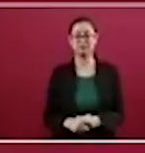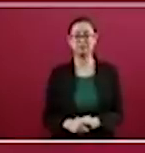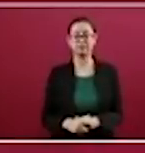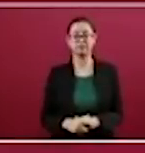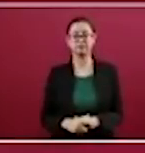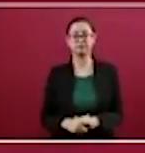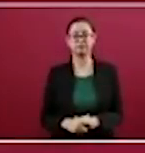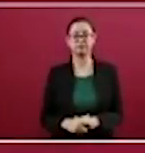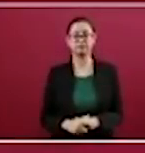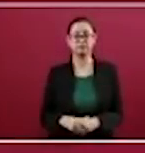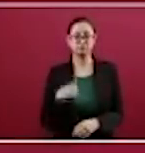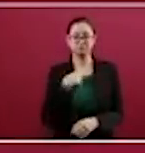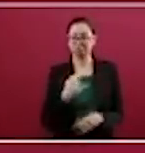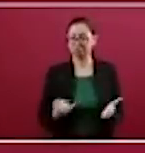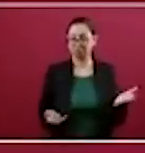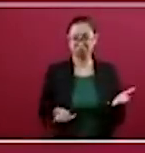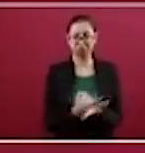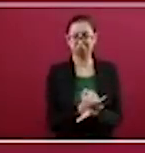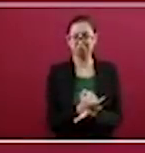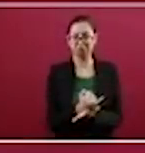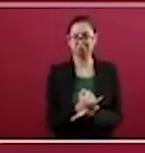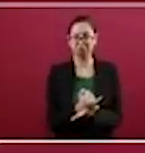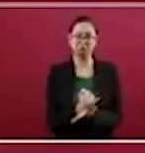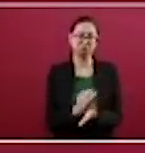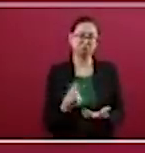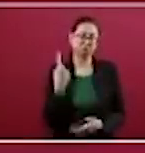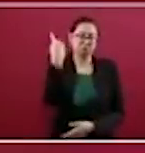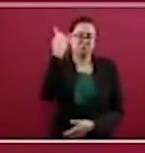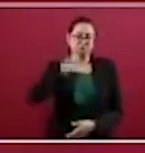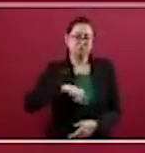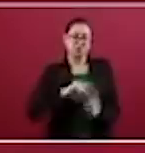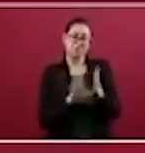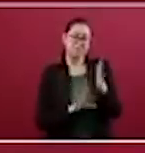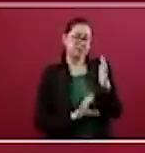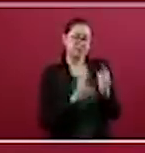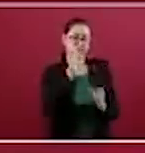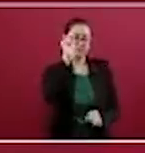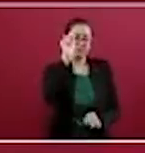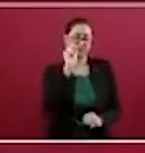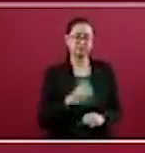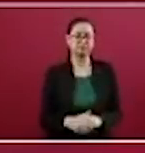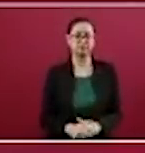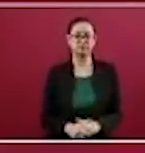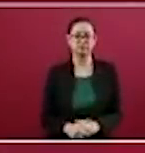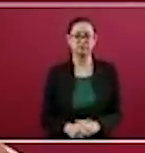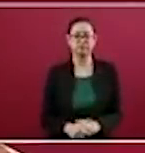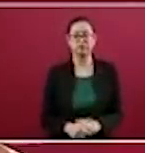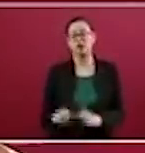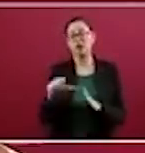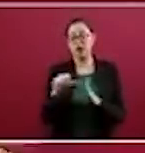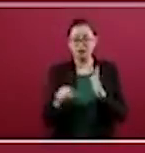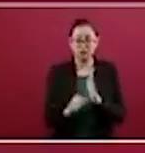esta postura. Se ciñe a lo que establece nuestra Constitución, el